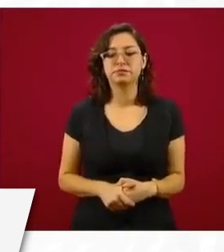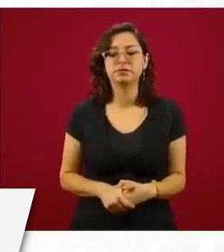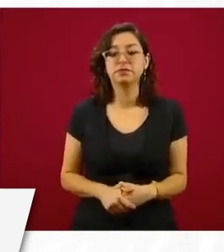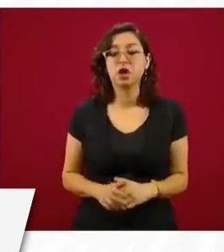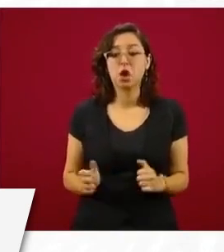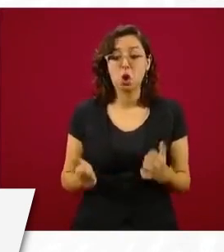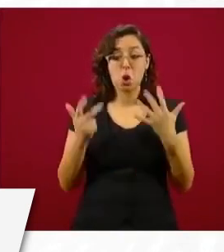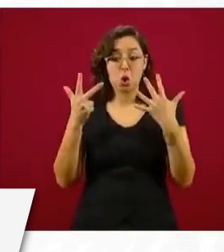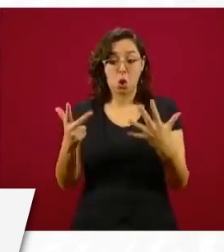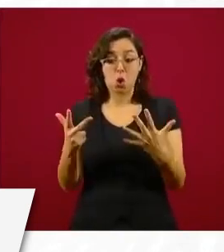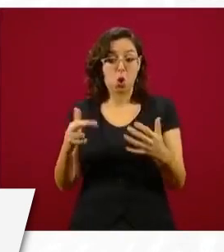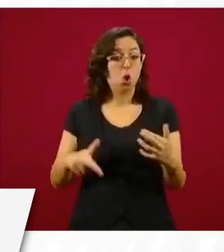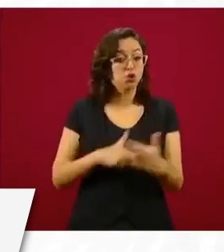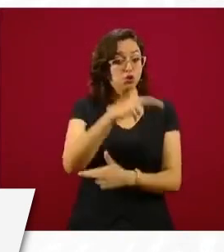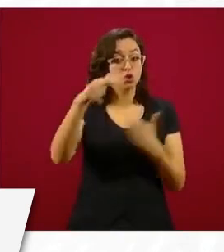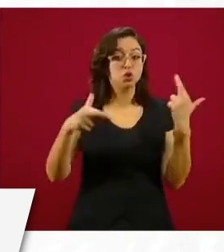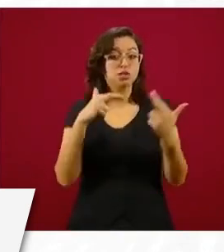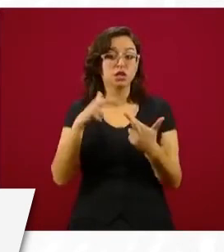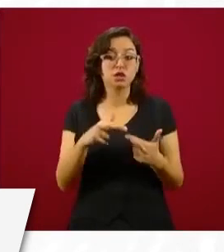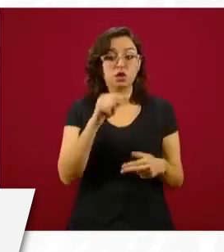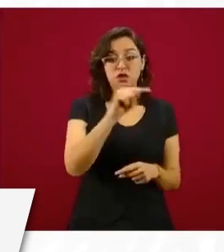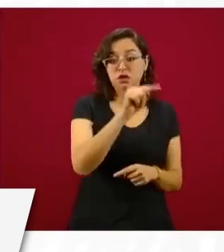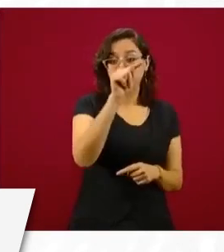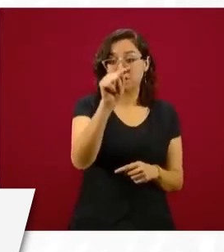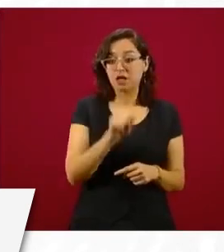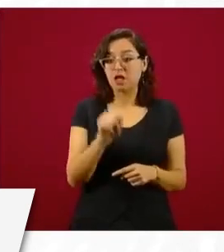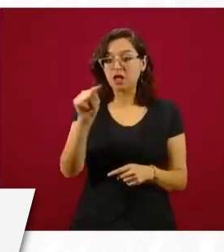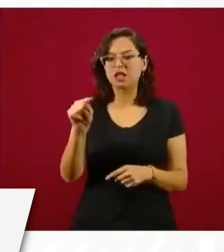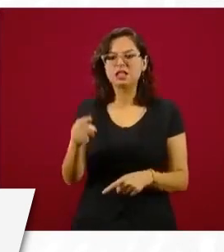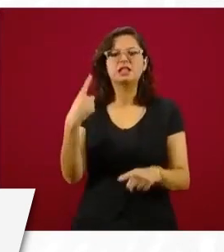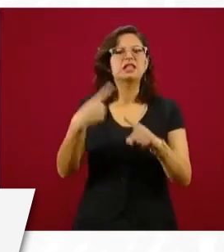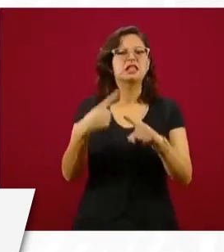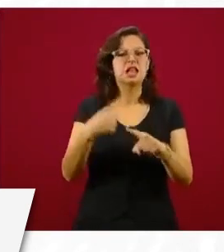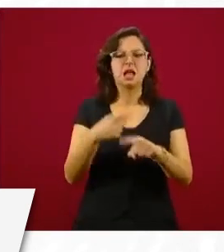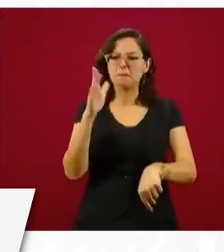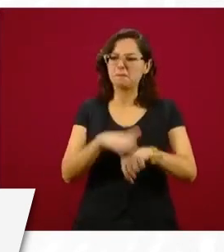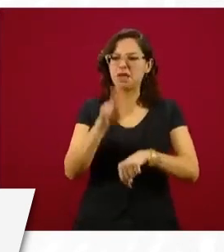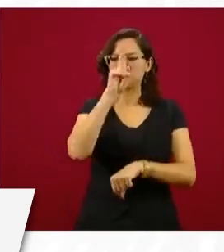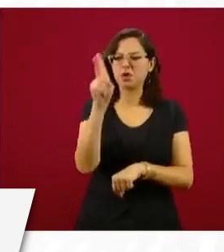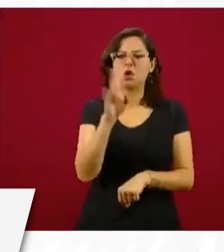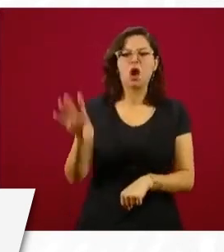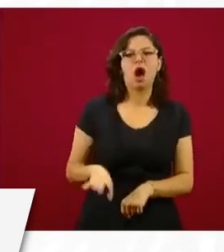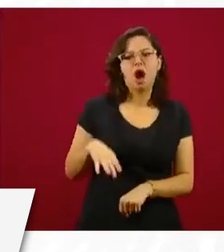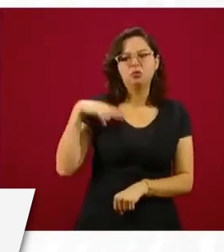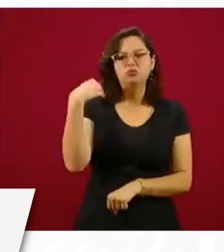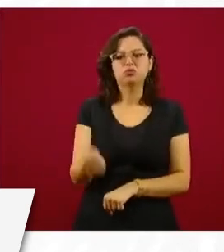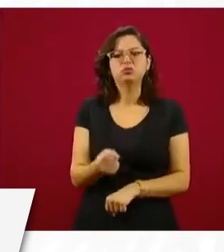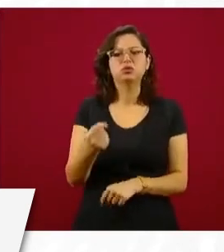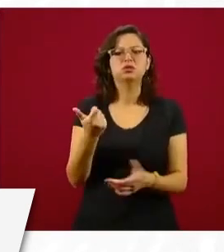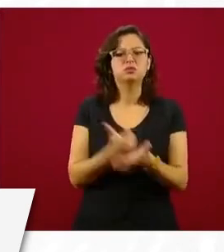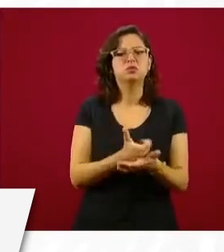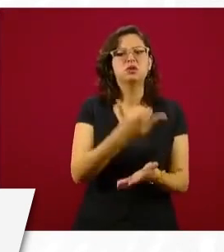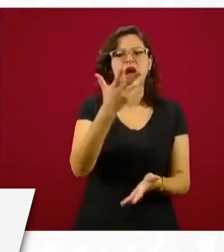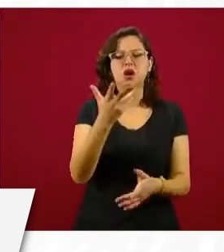regiones. Vemos cuál es el precio que está dando y el margen que tiene, partiendo del precio de la TAR